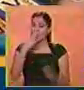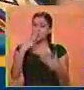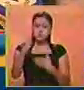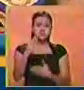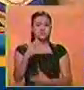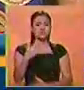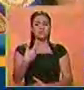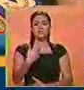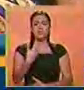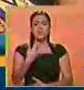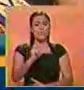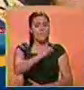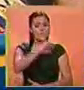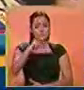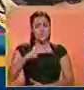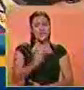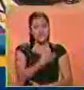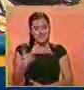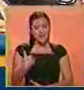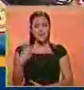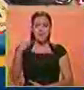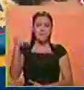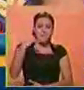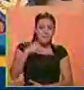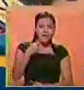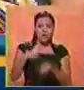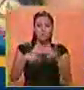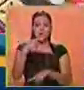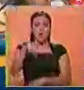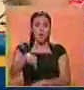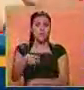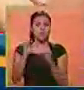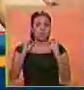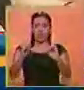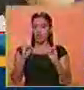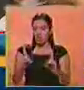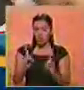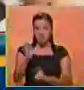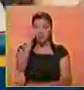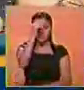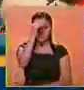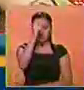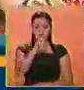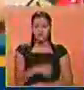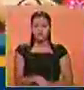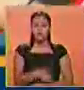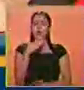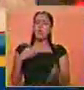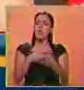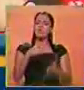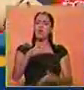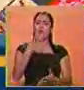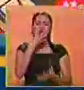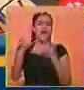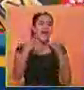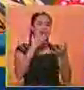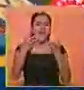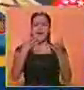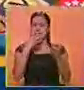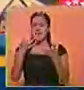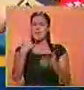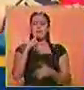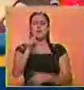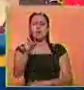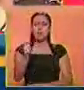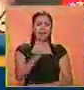costa, y la ambición personal de seguirse enriqueciendo. Hoy está más descarado que nunca. ¿Por qué ahora? Porque el presidente ahora sí dijo que no